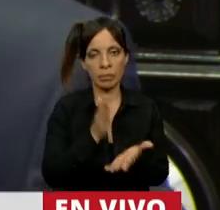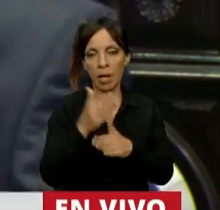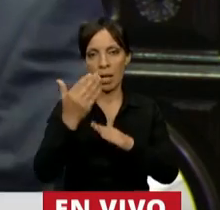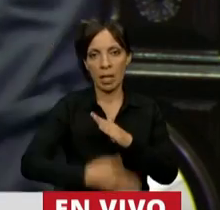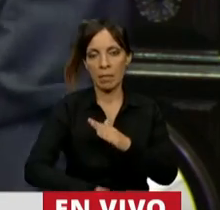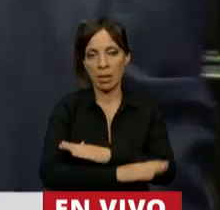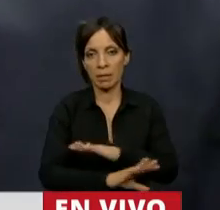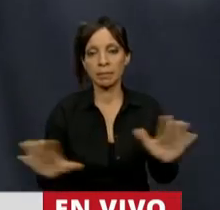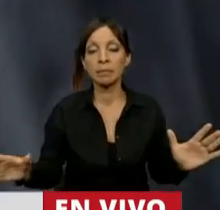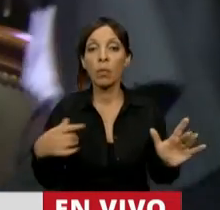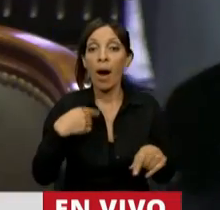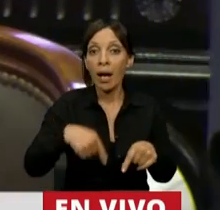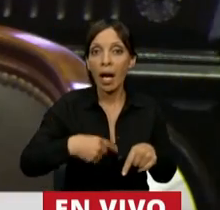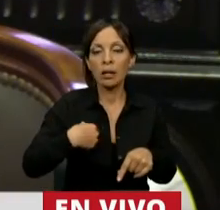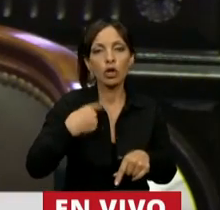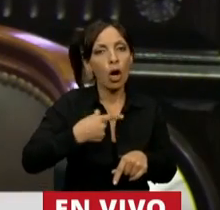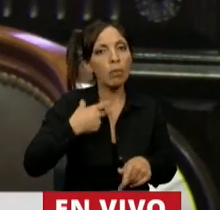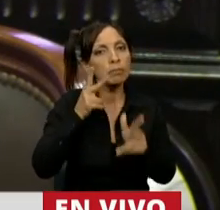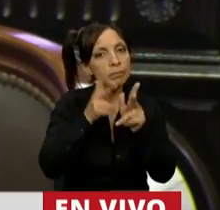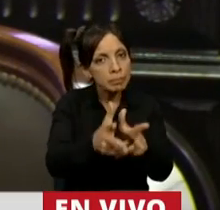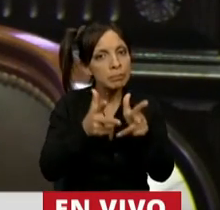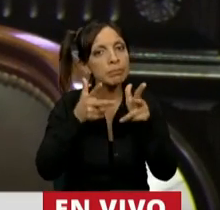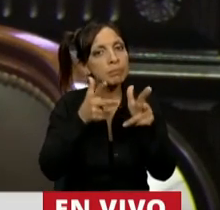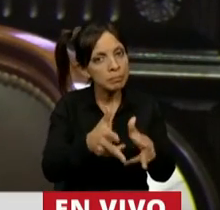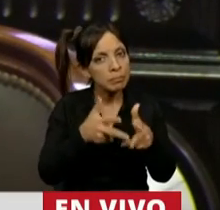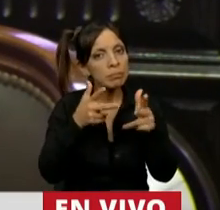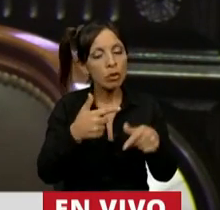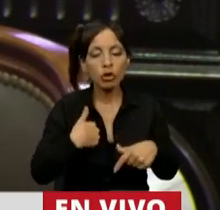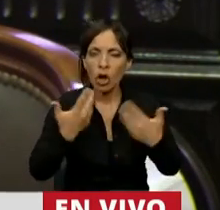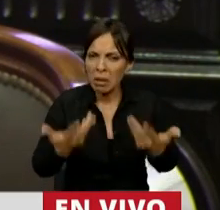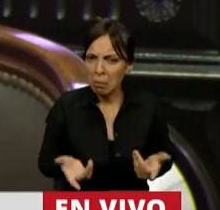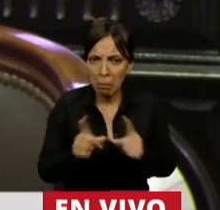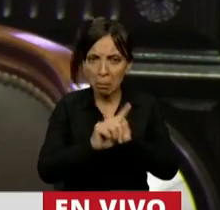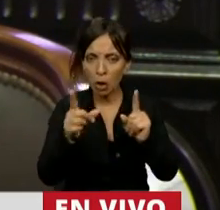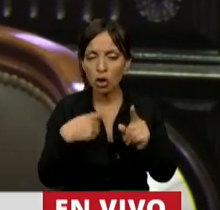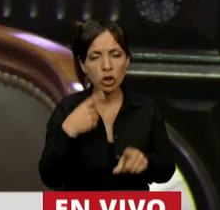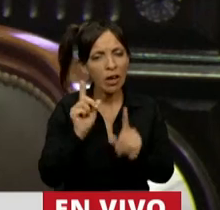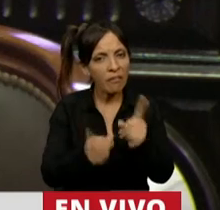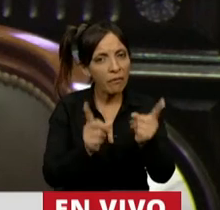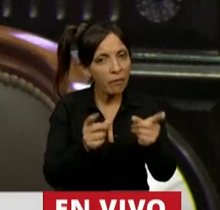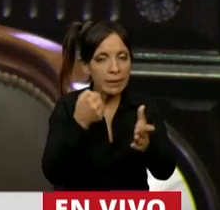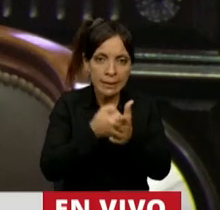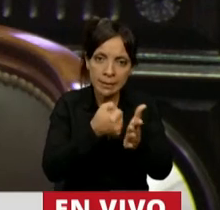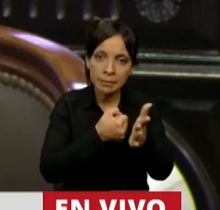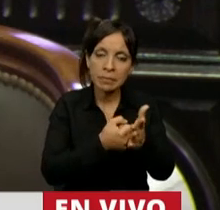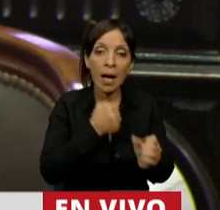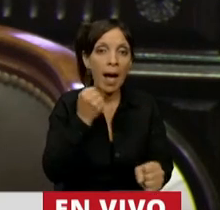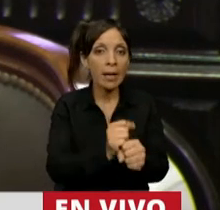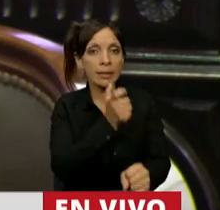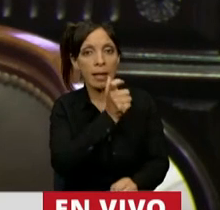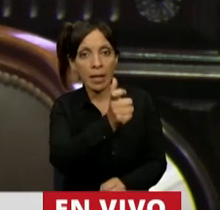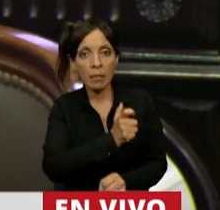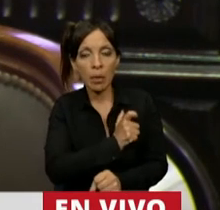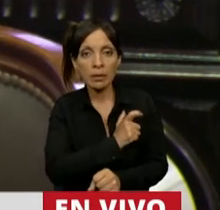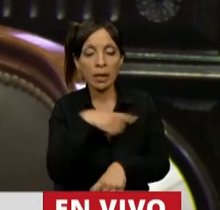una de las presentaciones que vine haciendo en la Cámara y que no me cansaré de hacer hasta no tener una respuesta y salir de la indiferencia en la que